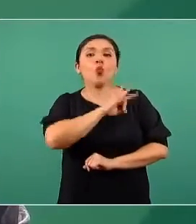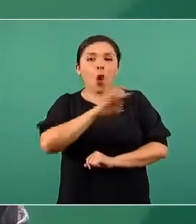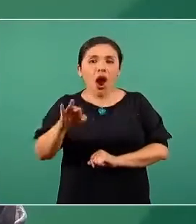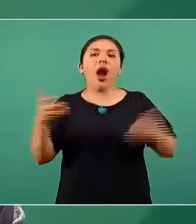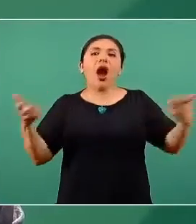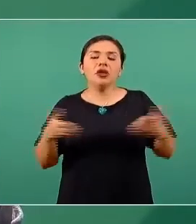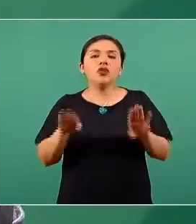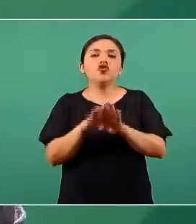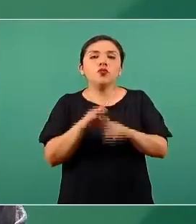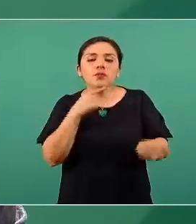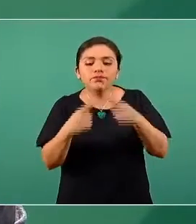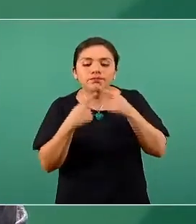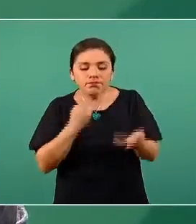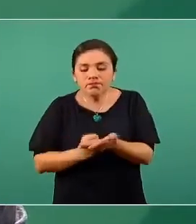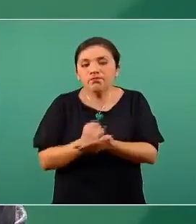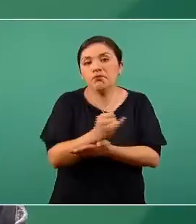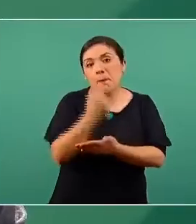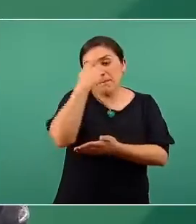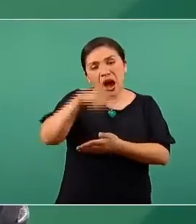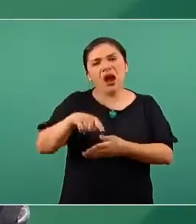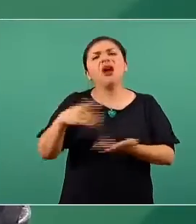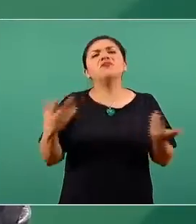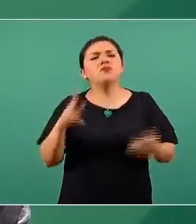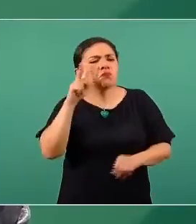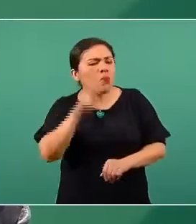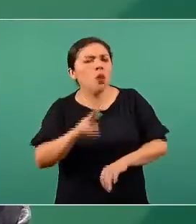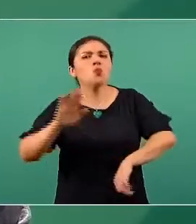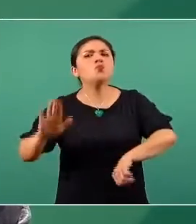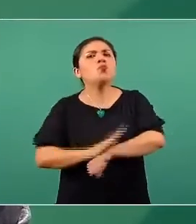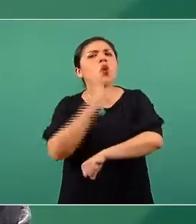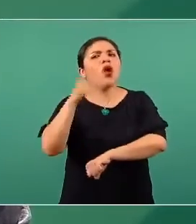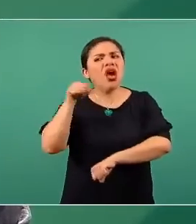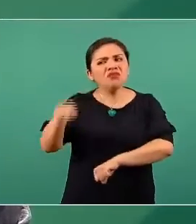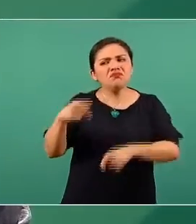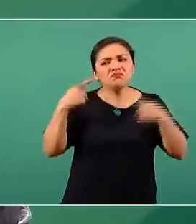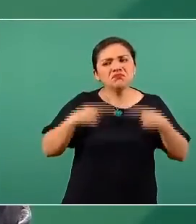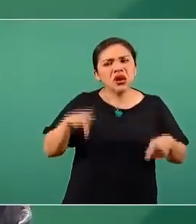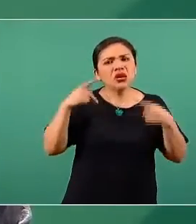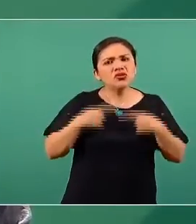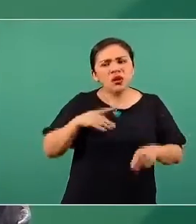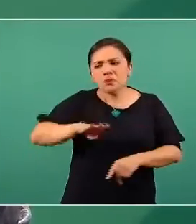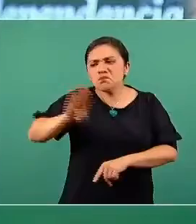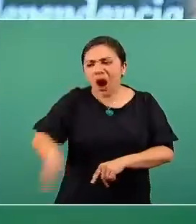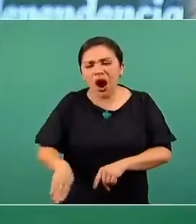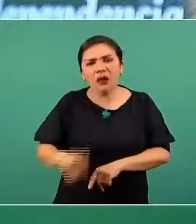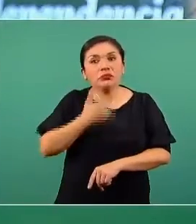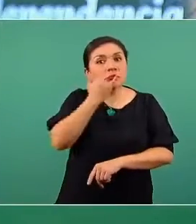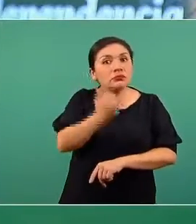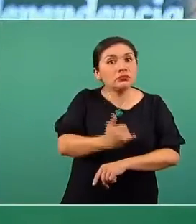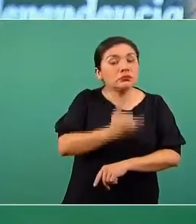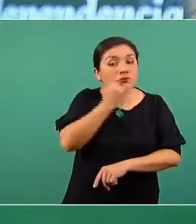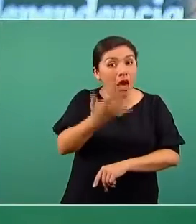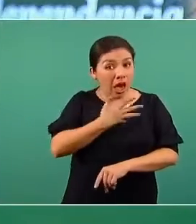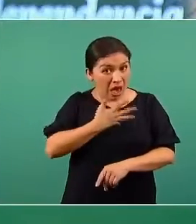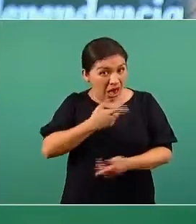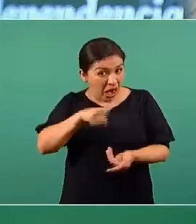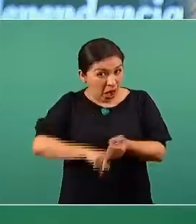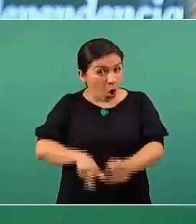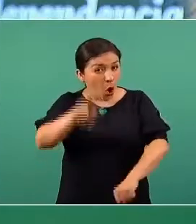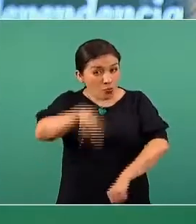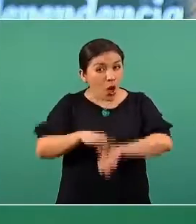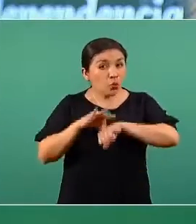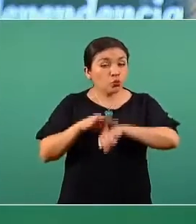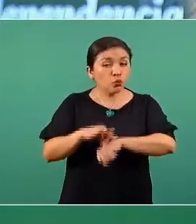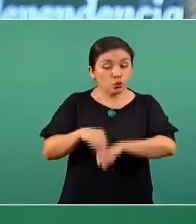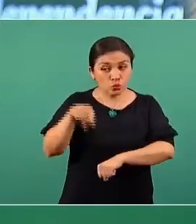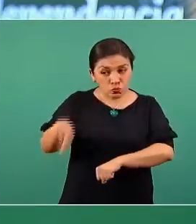establecer el dictamen de la causa presunta de la defunción, si es que hay evidencia suficiente